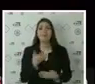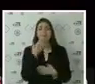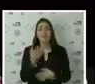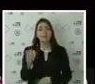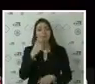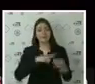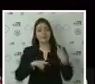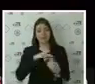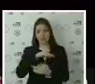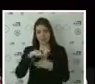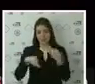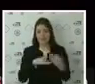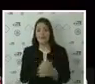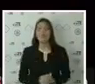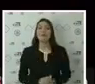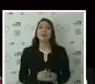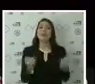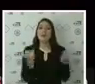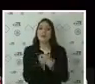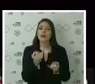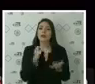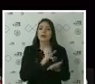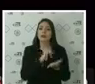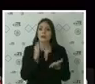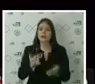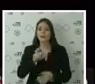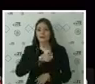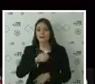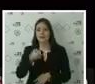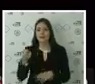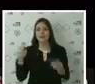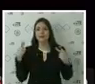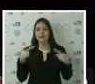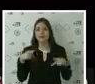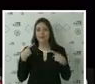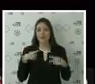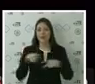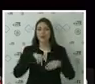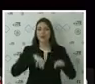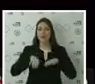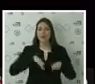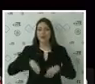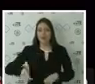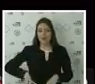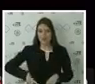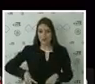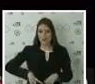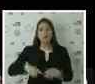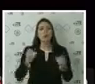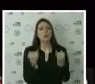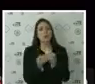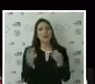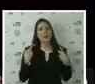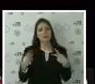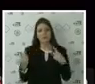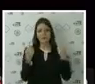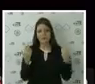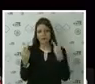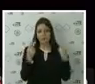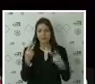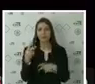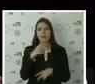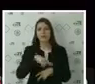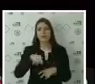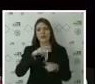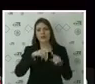mismo modo, agradecemos y saludamos la presencia de las personas servidoras públicas, así como el público que nos sigue a través de